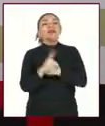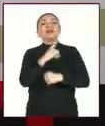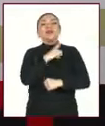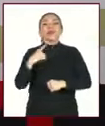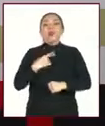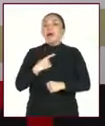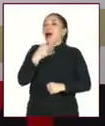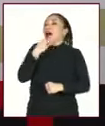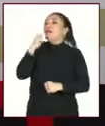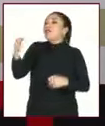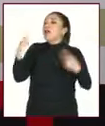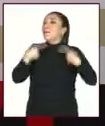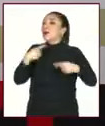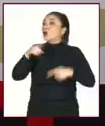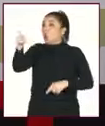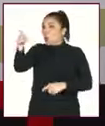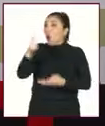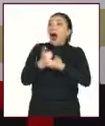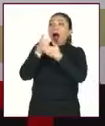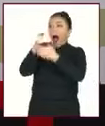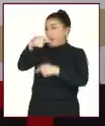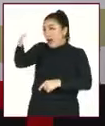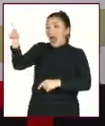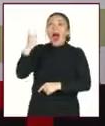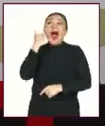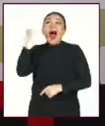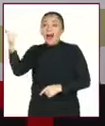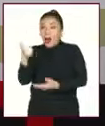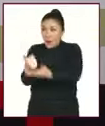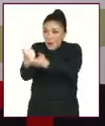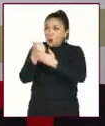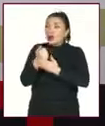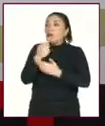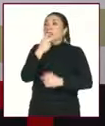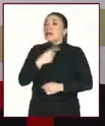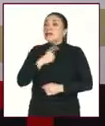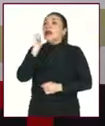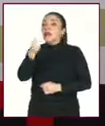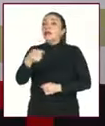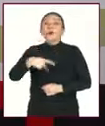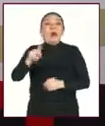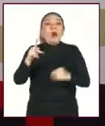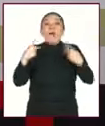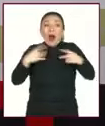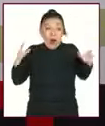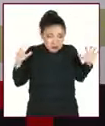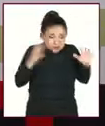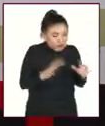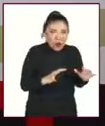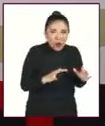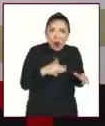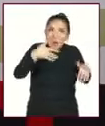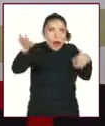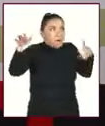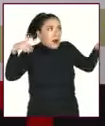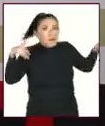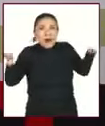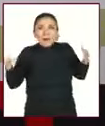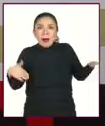pueda ayudar. Tú ve, habla y vienes y me dices si alguien te contestó, si te respondió, quién